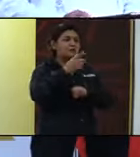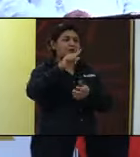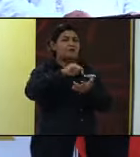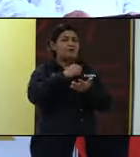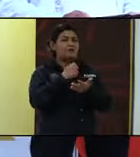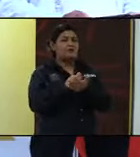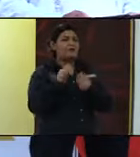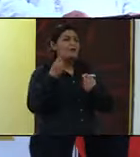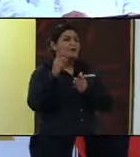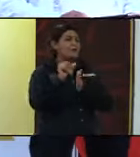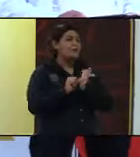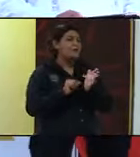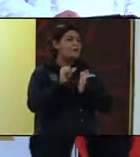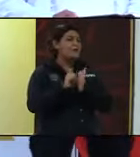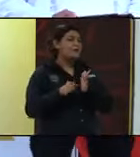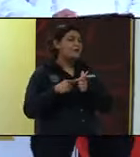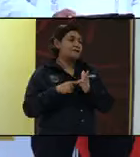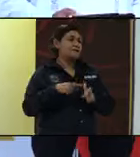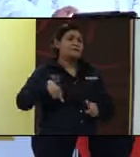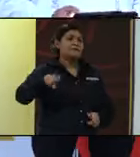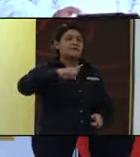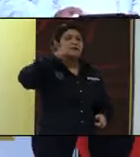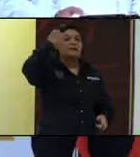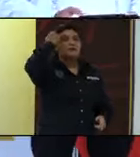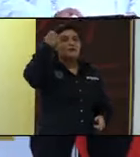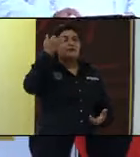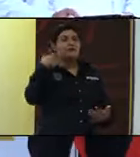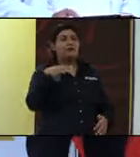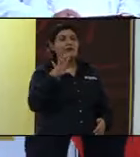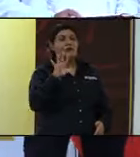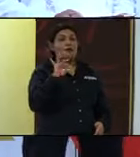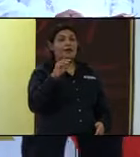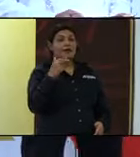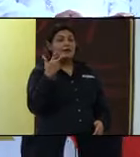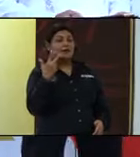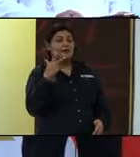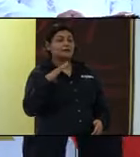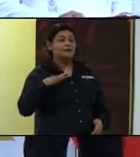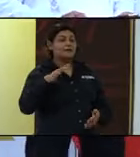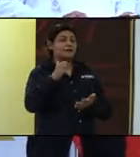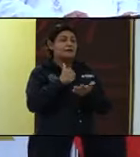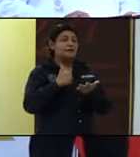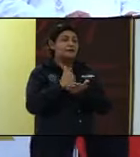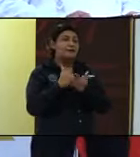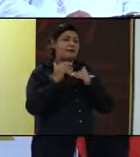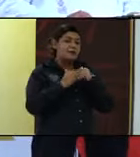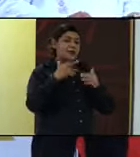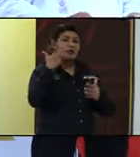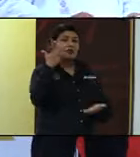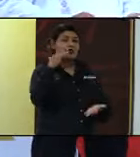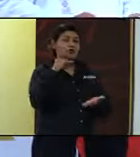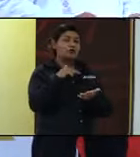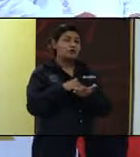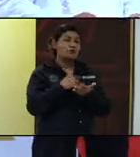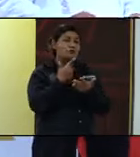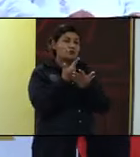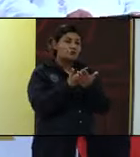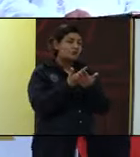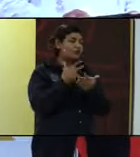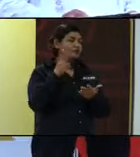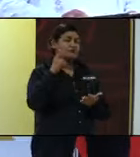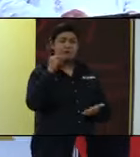llevó meses. Porque imagínense, son 43 municipios. Hicimos más de 8,000 encuestas, no